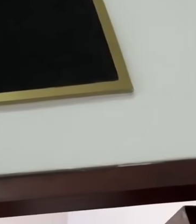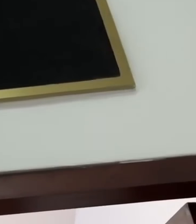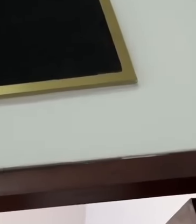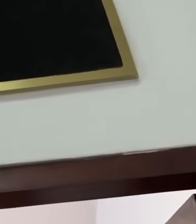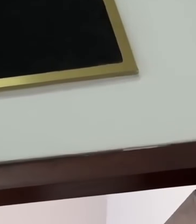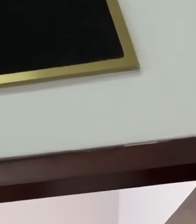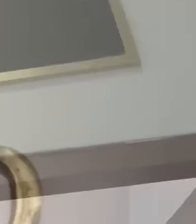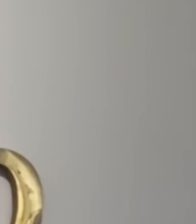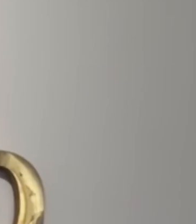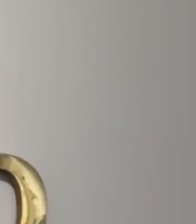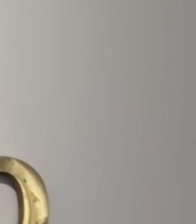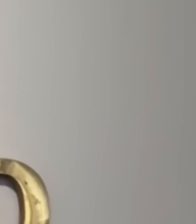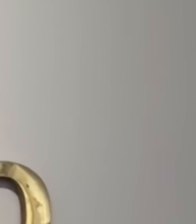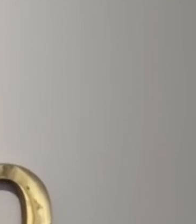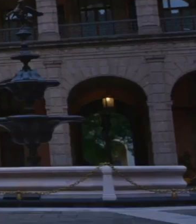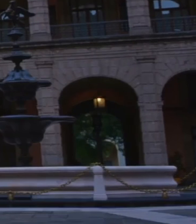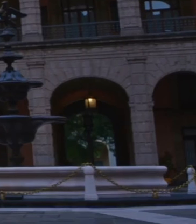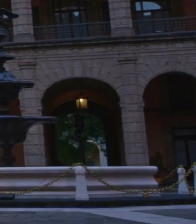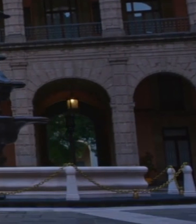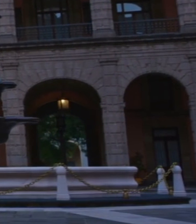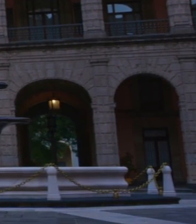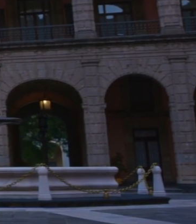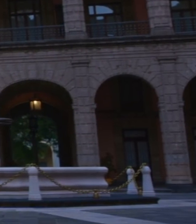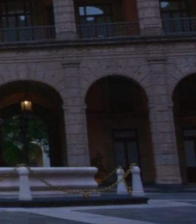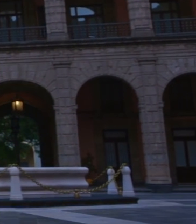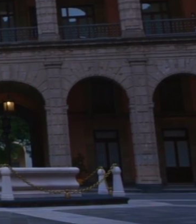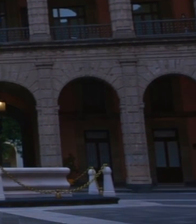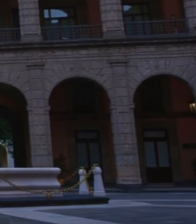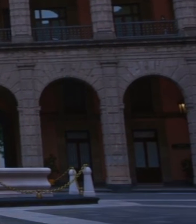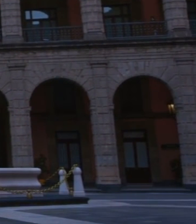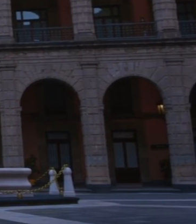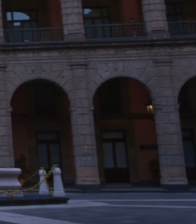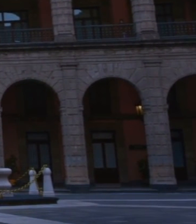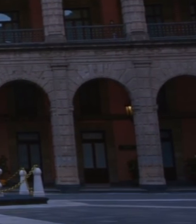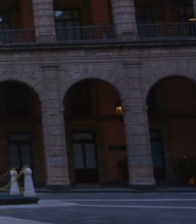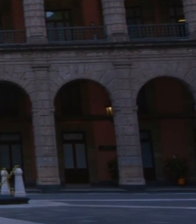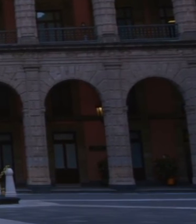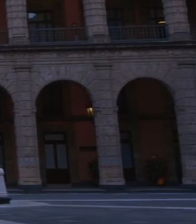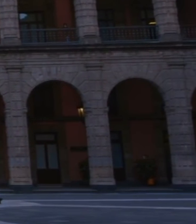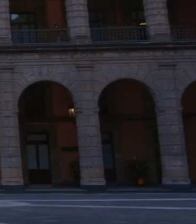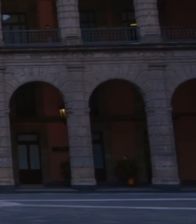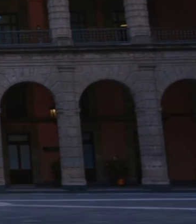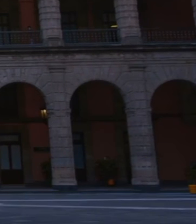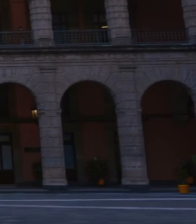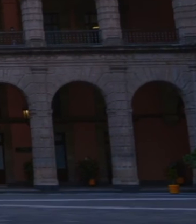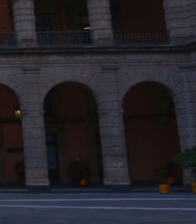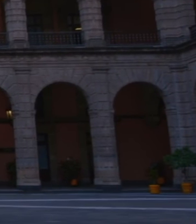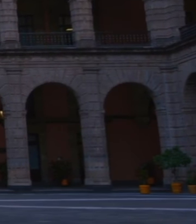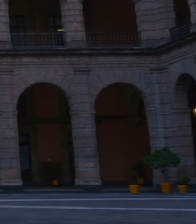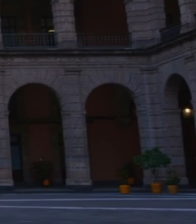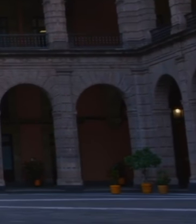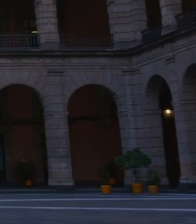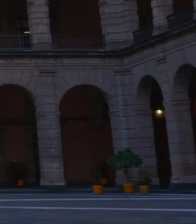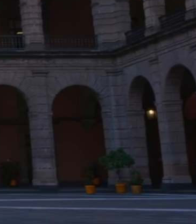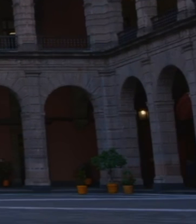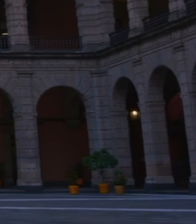honor de dirigir a la nación debe entregarle su vida entera a nuestro país, sin tener un pie puesto en el extranjero por si las